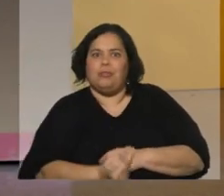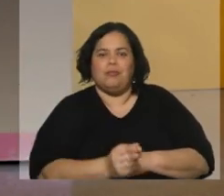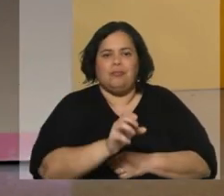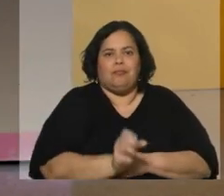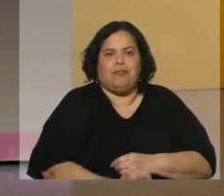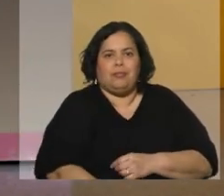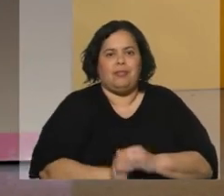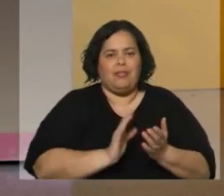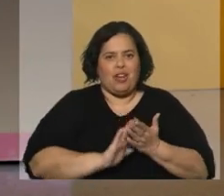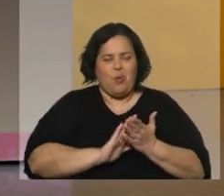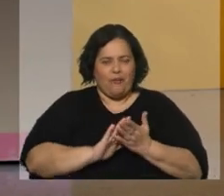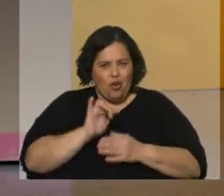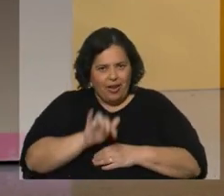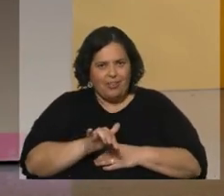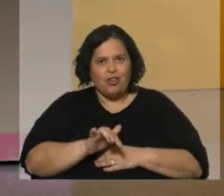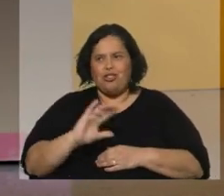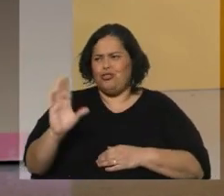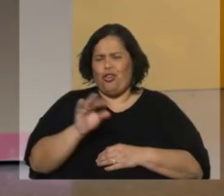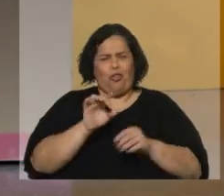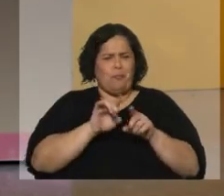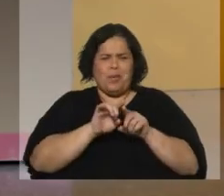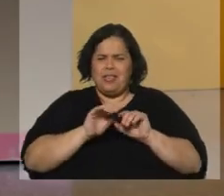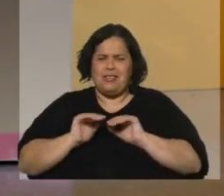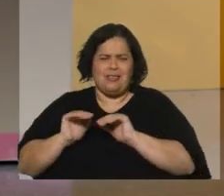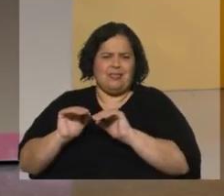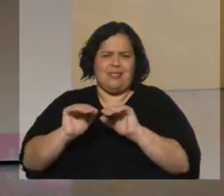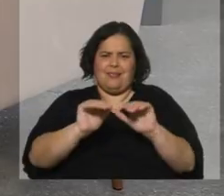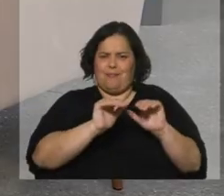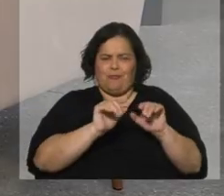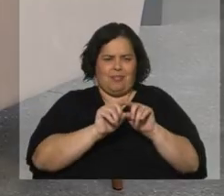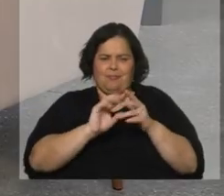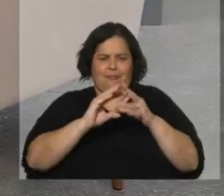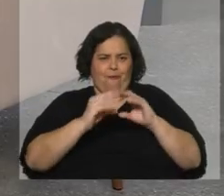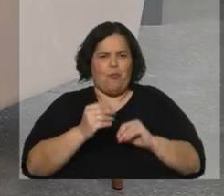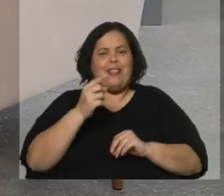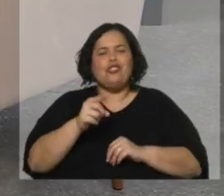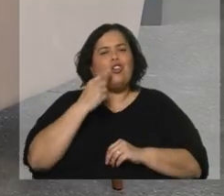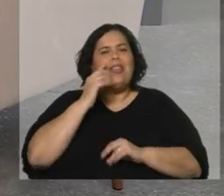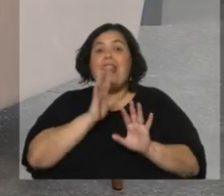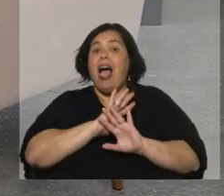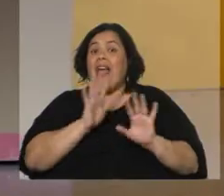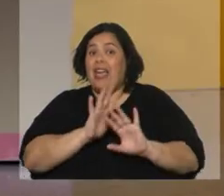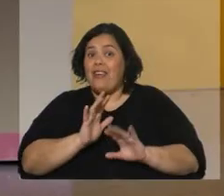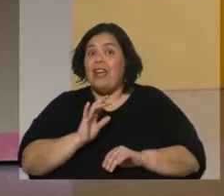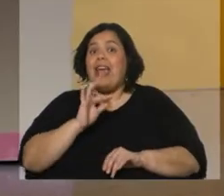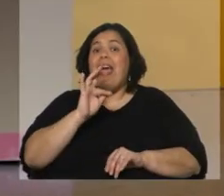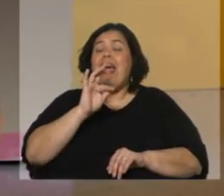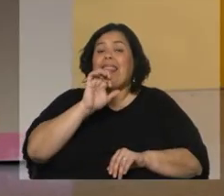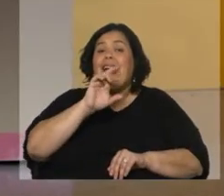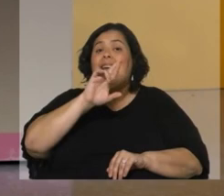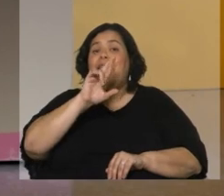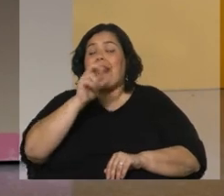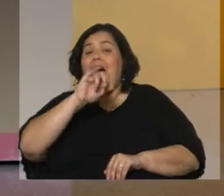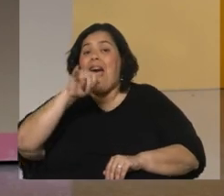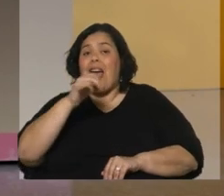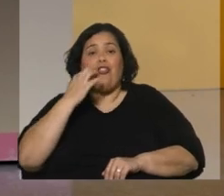mucho dinero y gente de poco dinero y todos hacemos más o menos lo mismo en ese nivel Por eso siempre aclaro que no tiene que ver con tu poder adquisitivo sino que